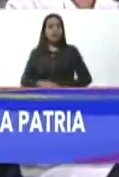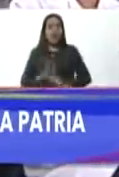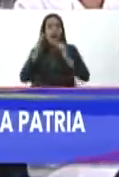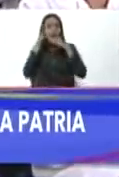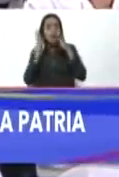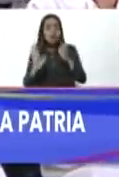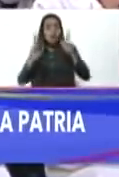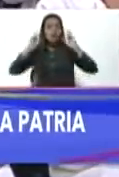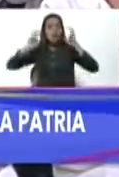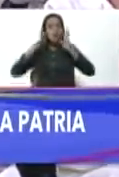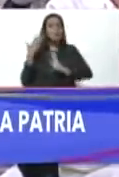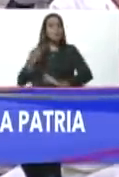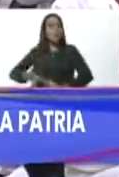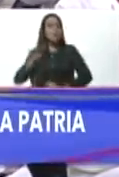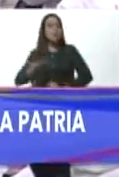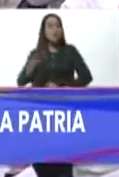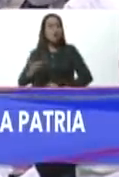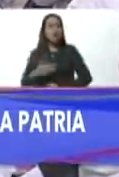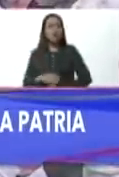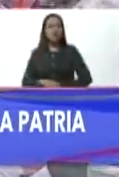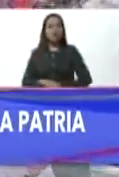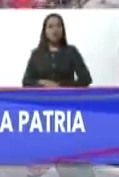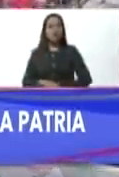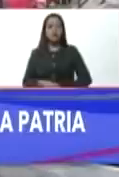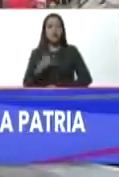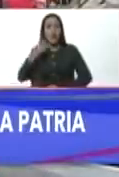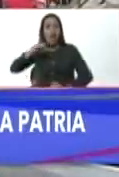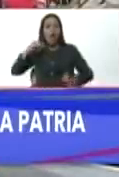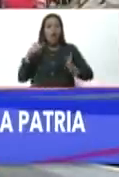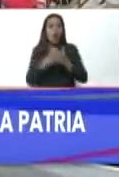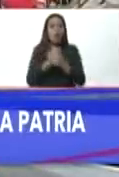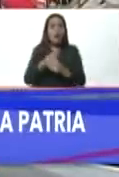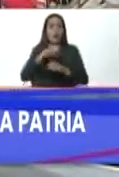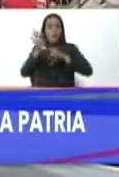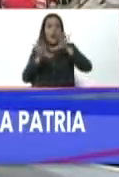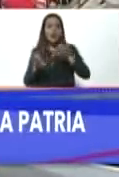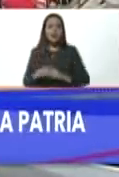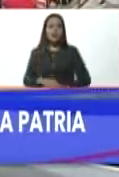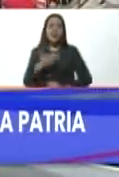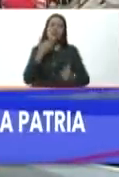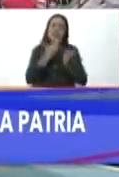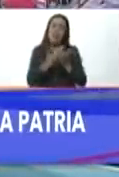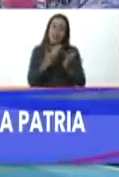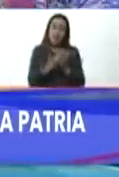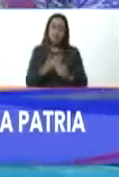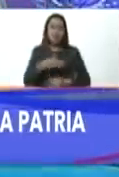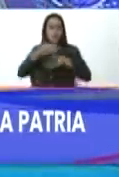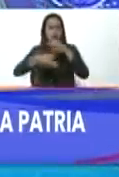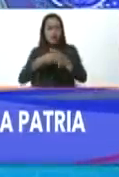tema que, bueno, está golpeando a países. Muchas gracias, Julio.